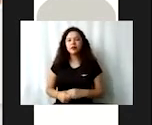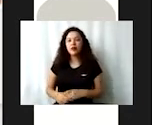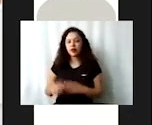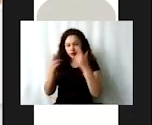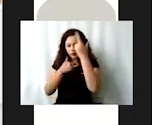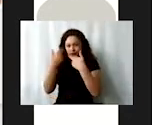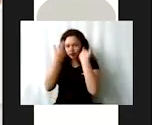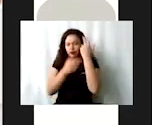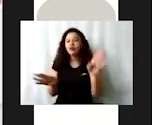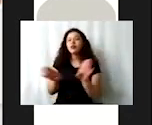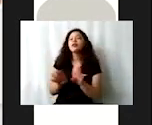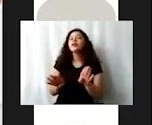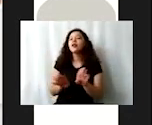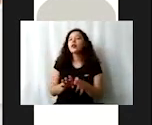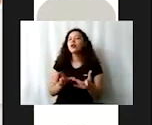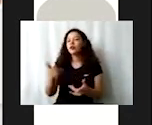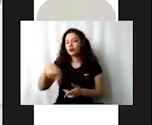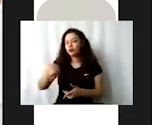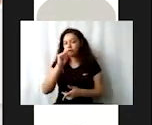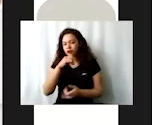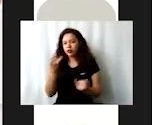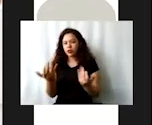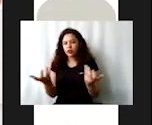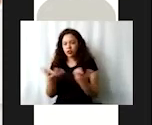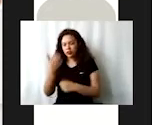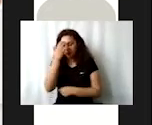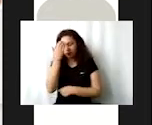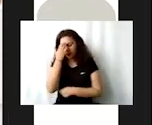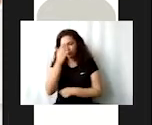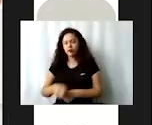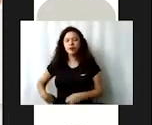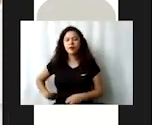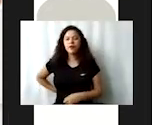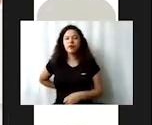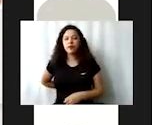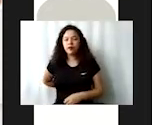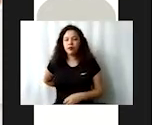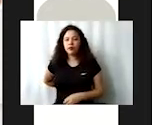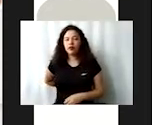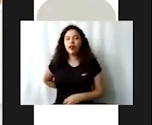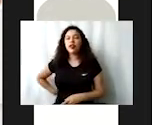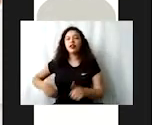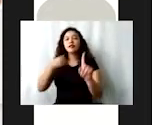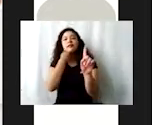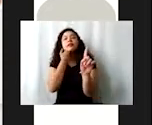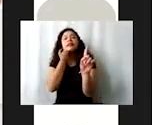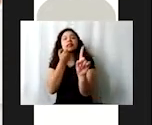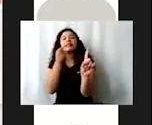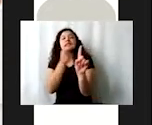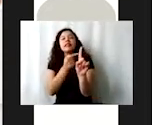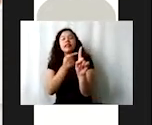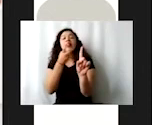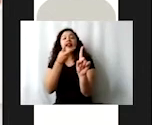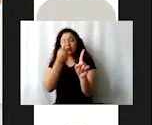analizar este trabajo que ustedes están por conocer. Entonces, estas expectativas nos van a dar la posibilidad